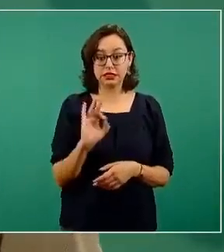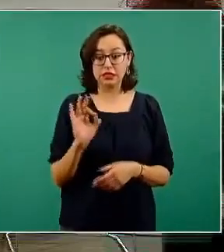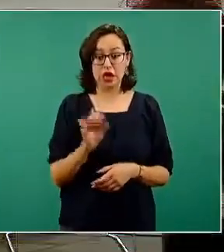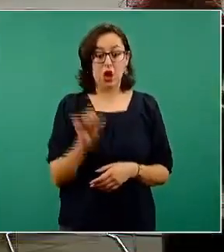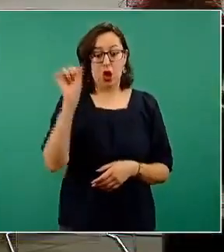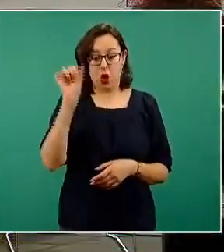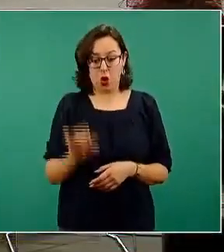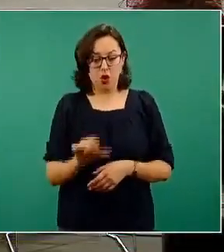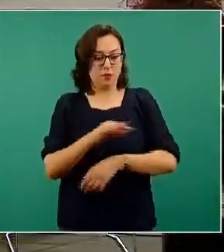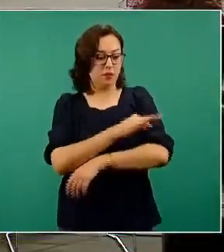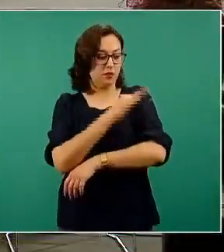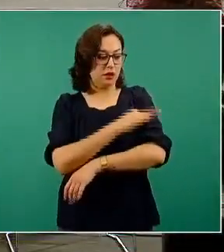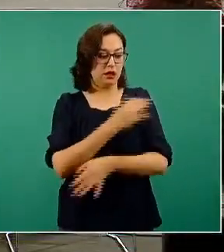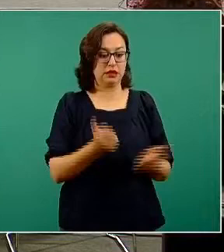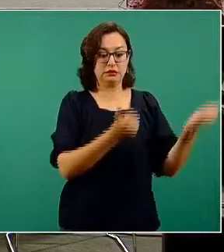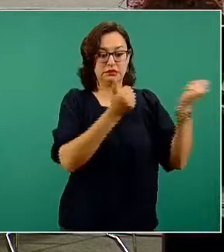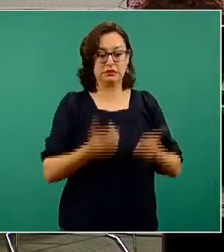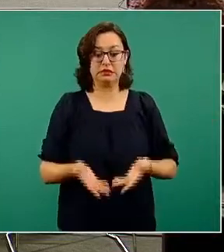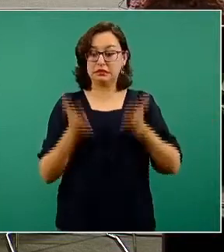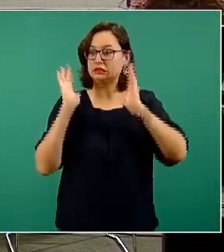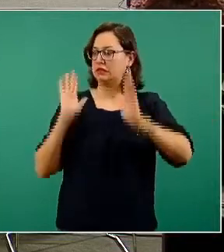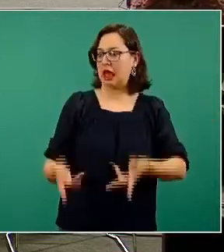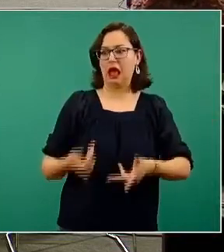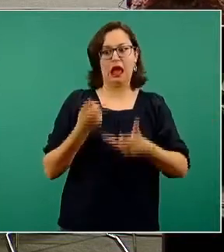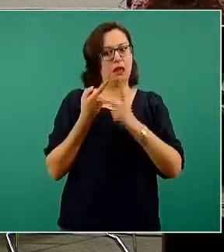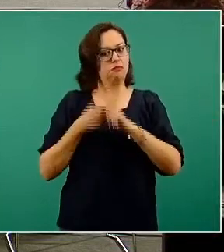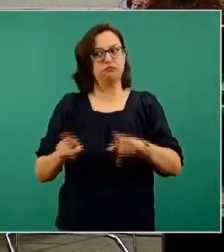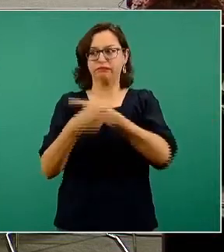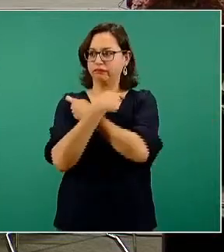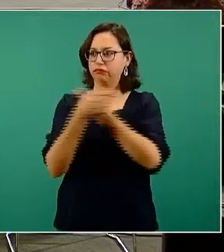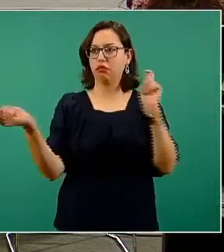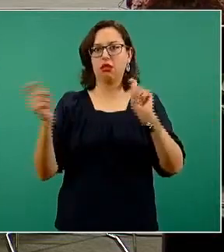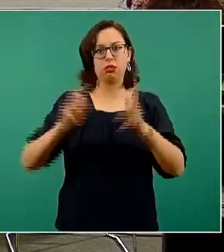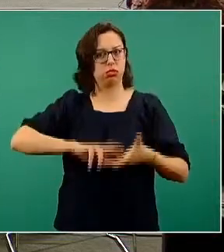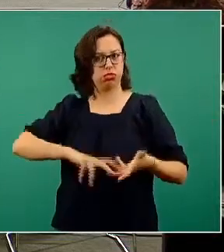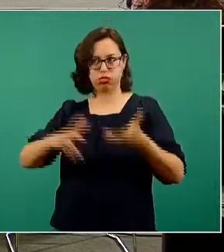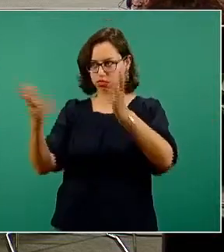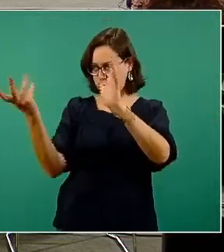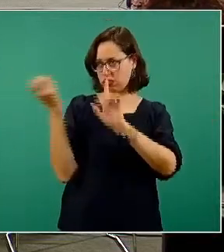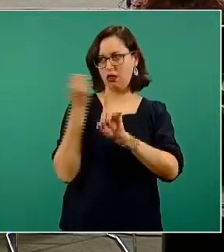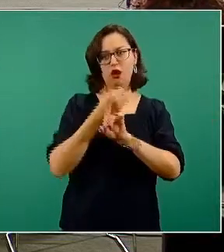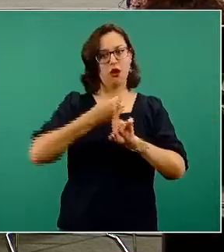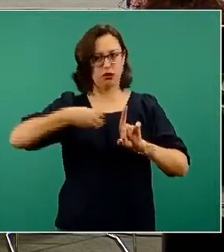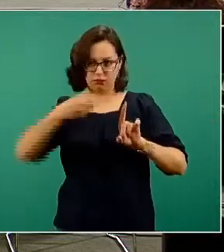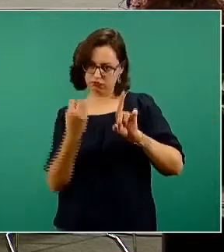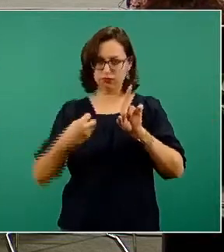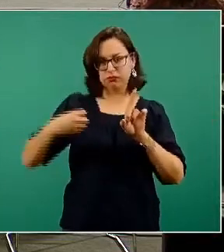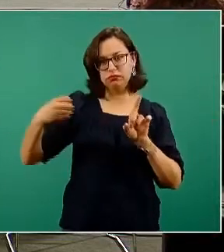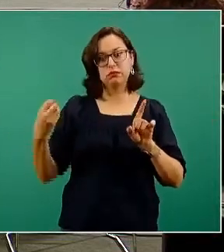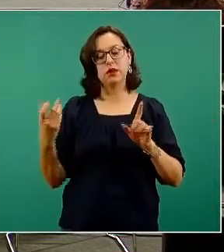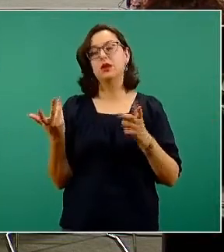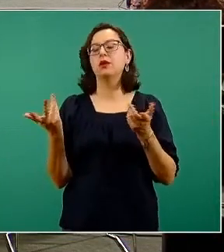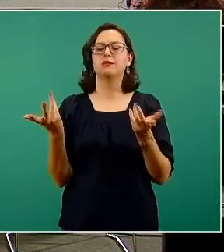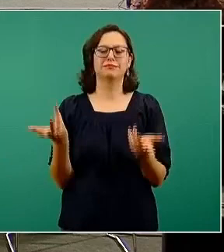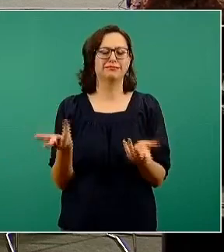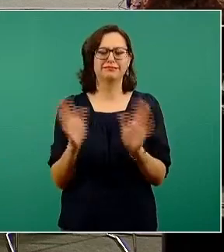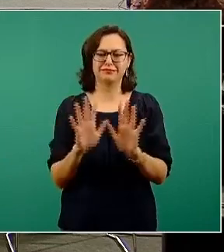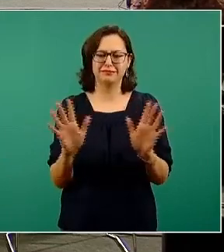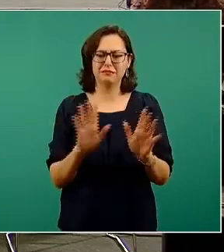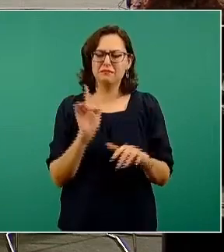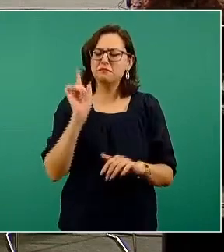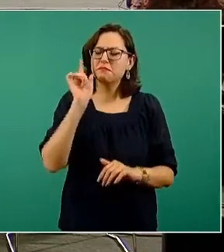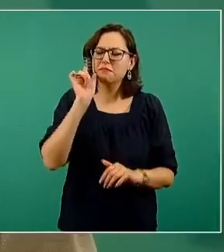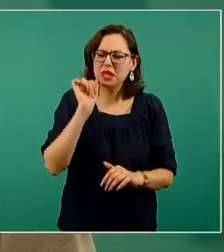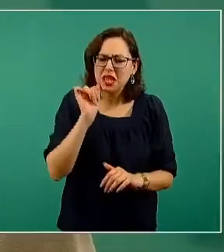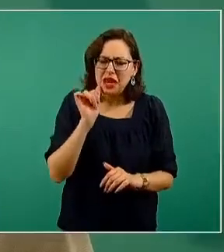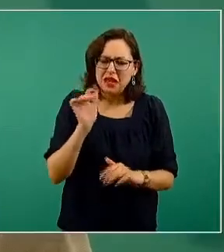después para tener una programación más ordenada, ¿no? A iniciar inmediatamente cuando llegan las vacunas,